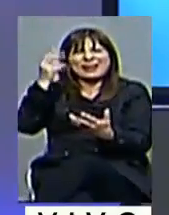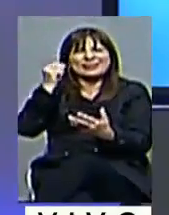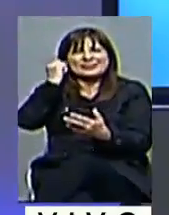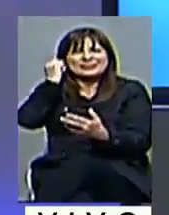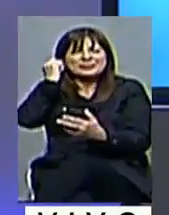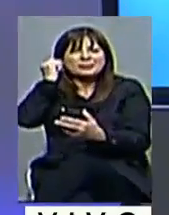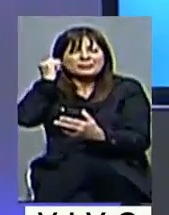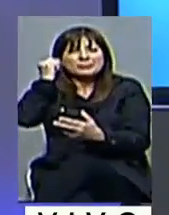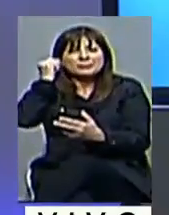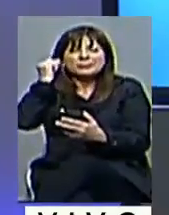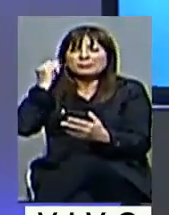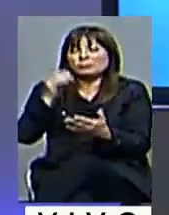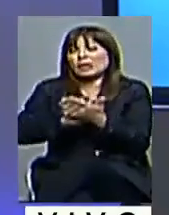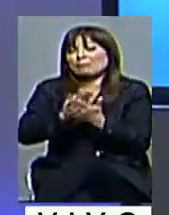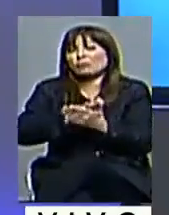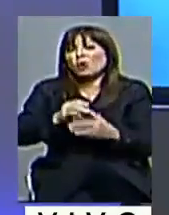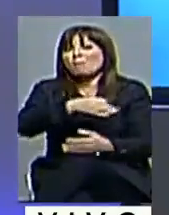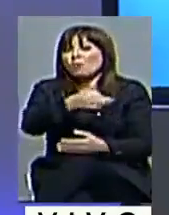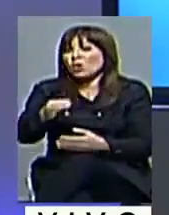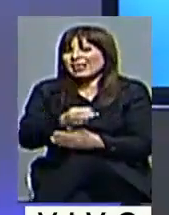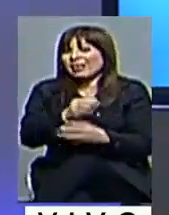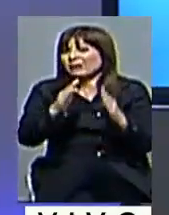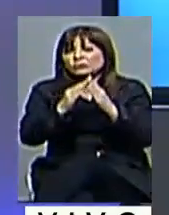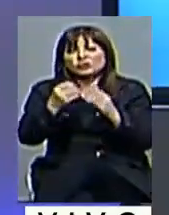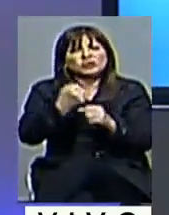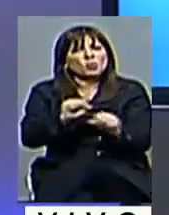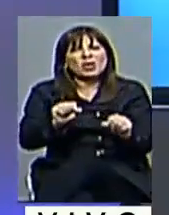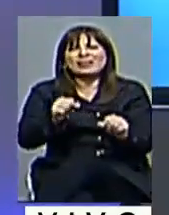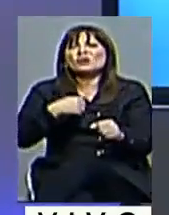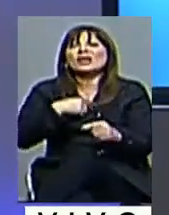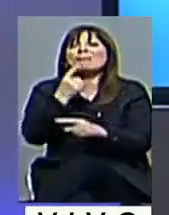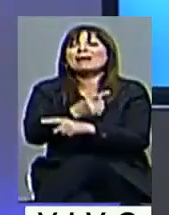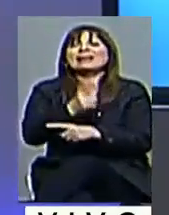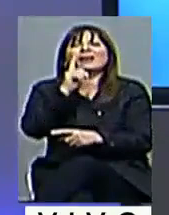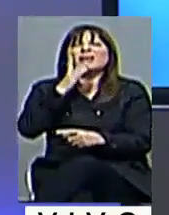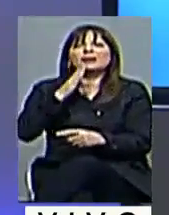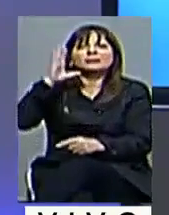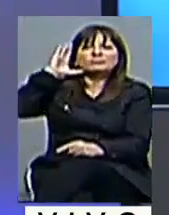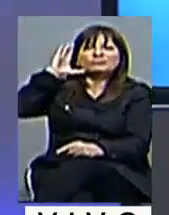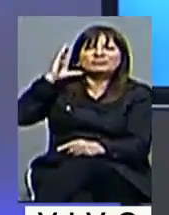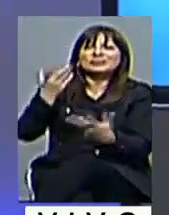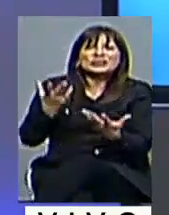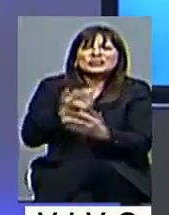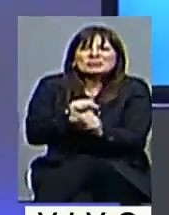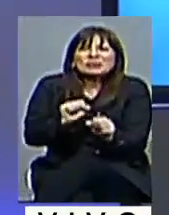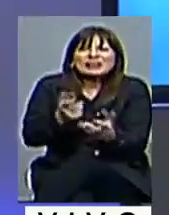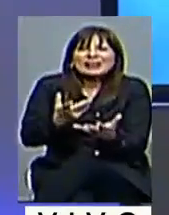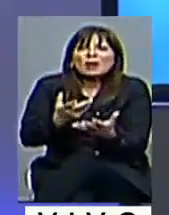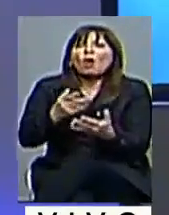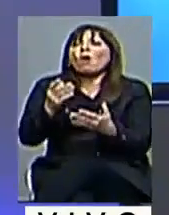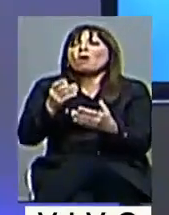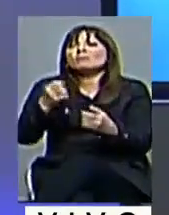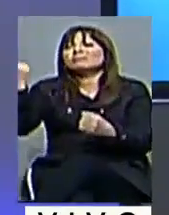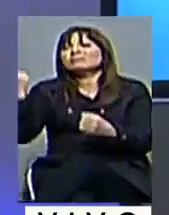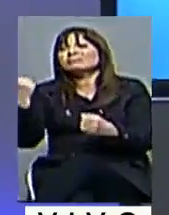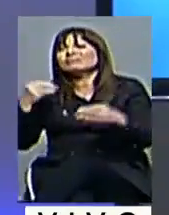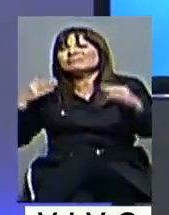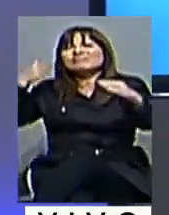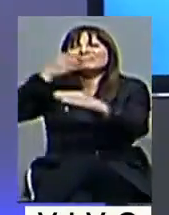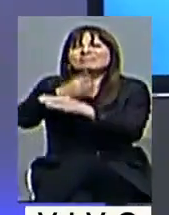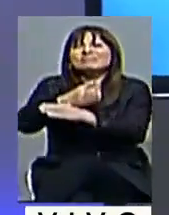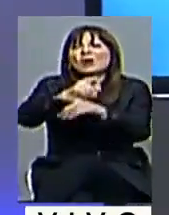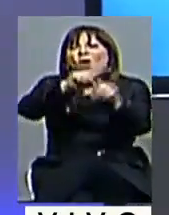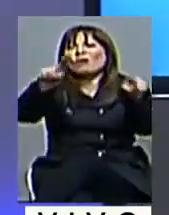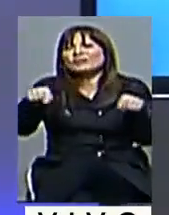podrían, porque la que manda en La Moneda es la presidenta en ejercicio. Tampoco el presidente podría ir a la oficina del ministro, los símbolos son muy importantes. Yo creo que habían